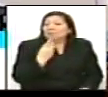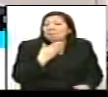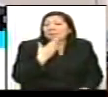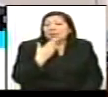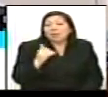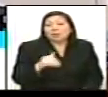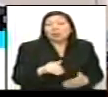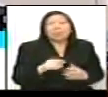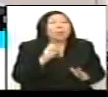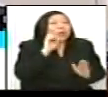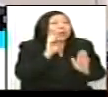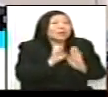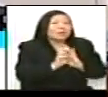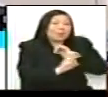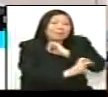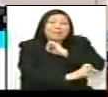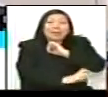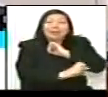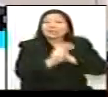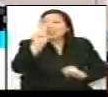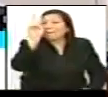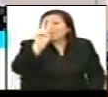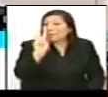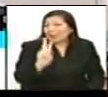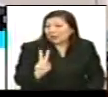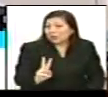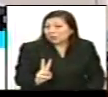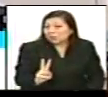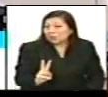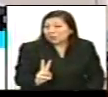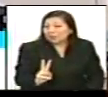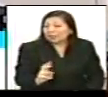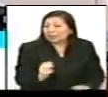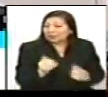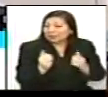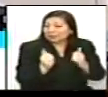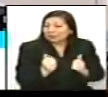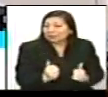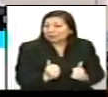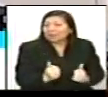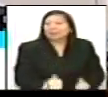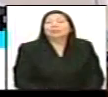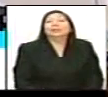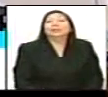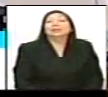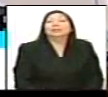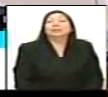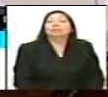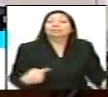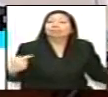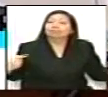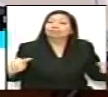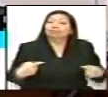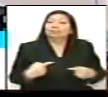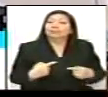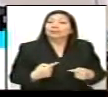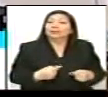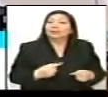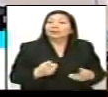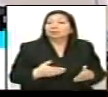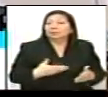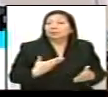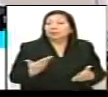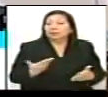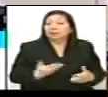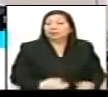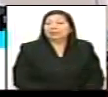conveniente. Pienso en Venezuela, por ejemplo, en que la resistencia o el enfrentamiento a un régimen autoritario se plantea